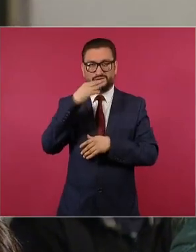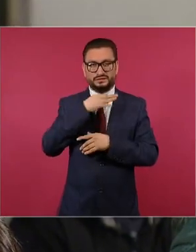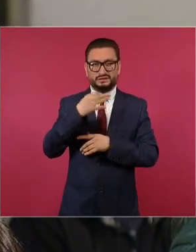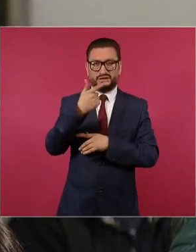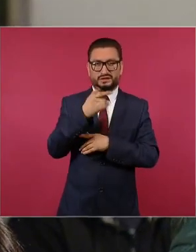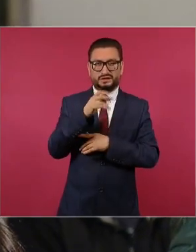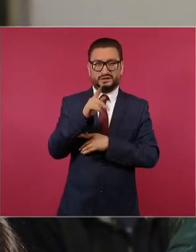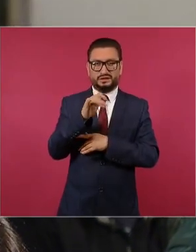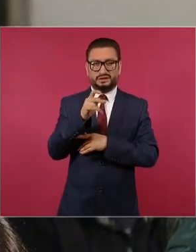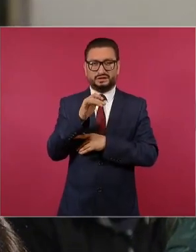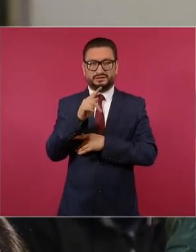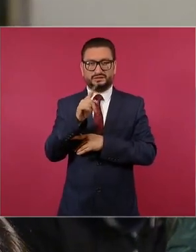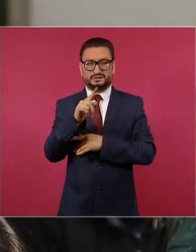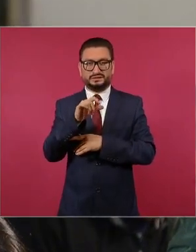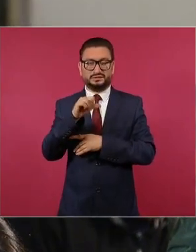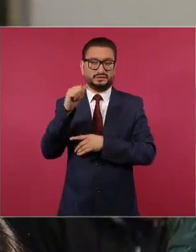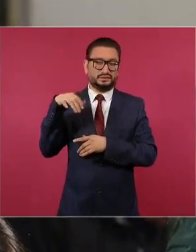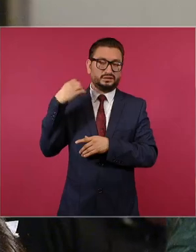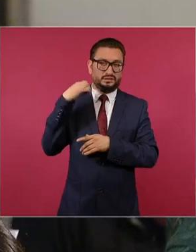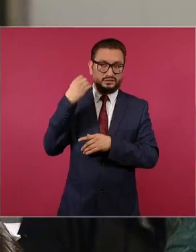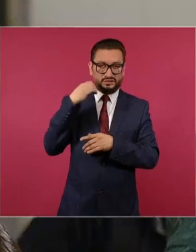los oaxaqueños y la más grande